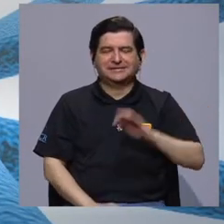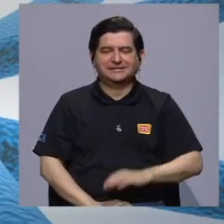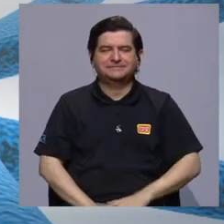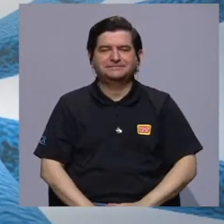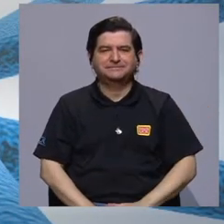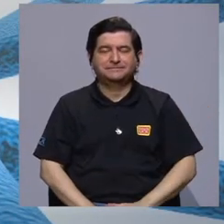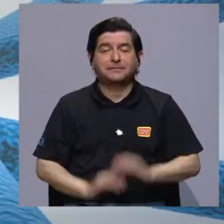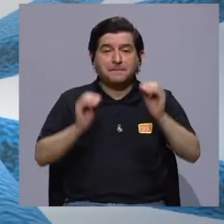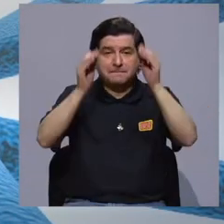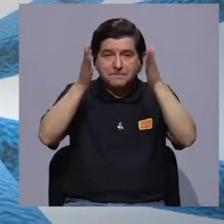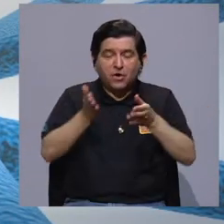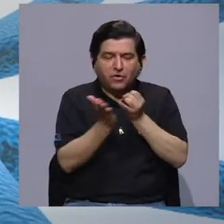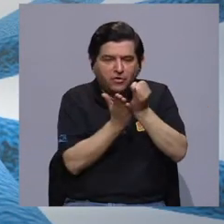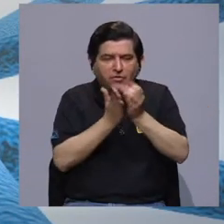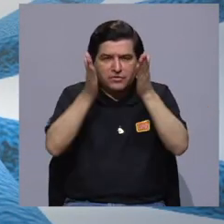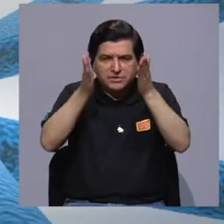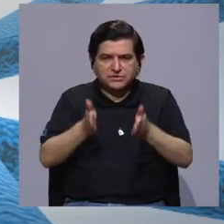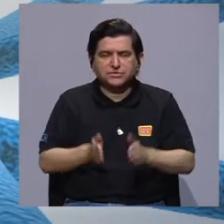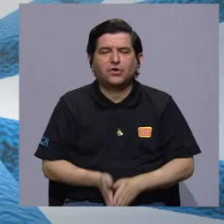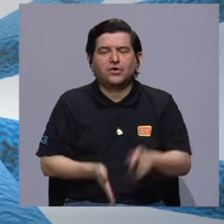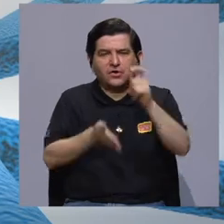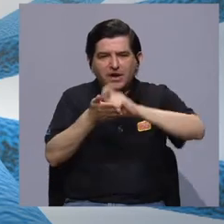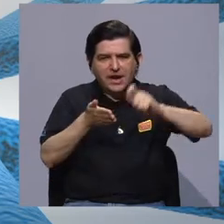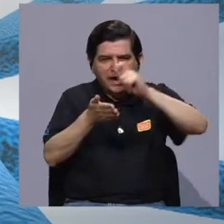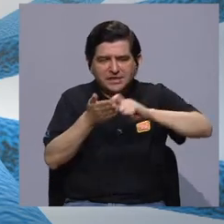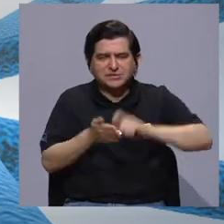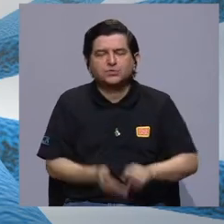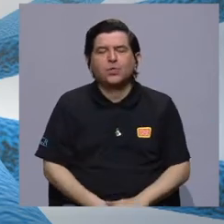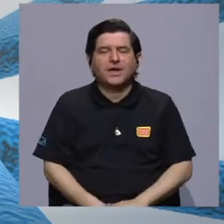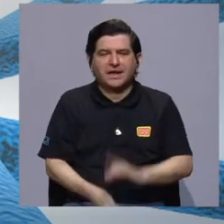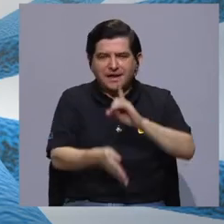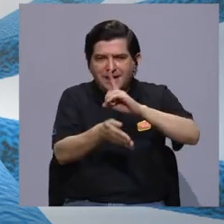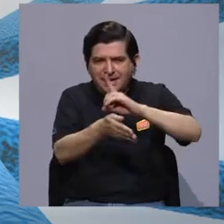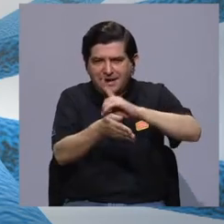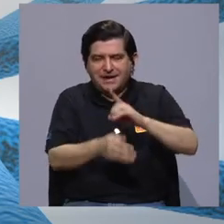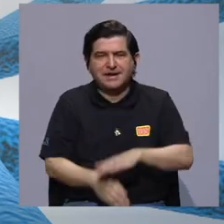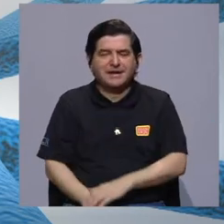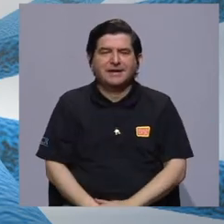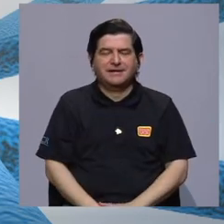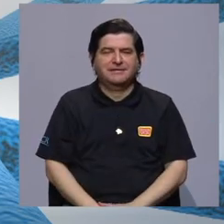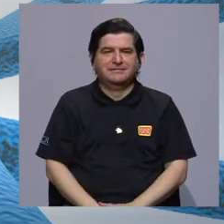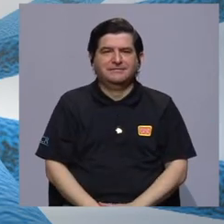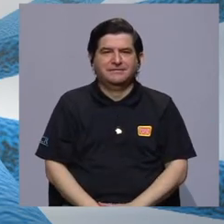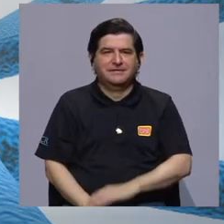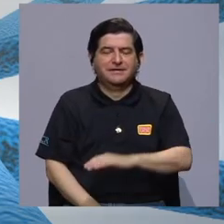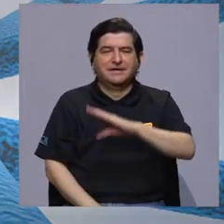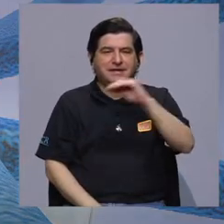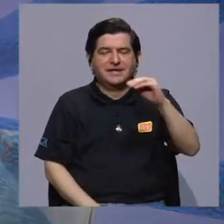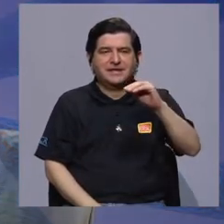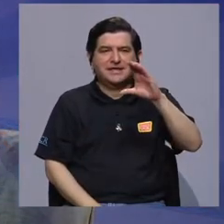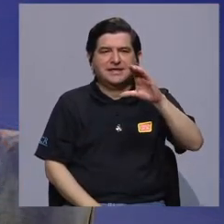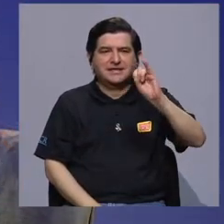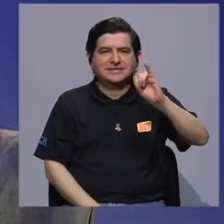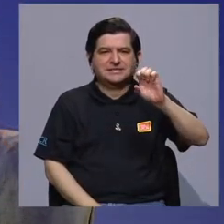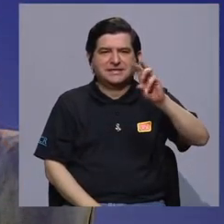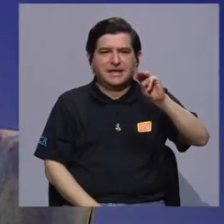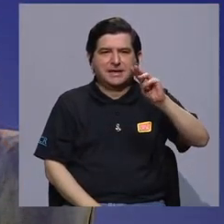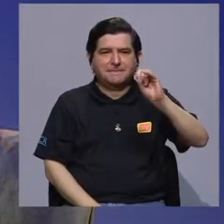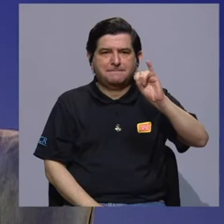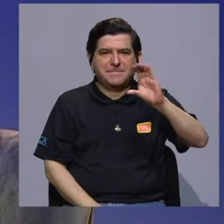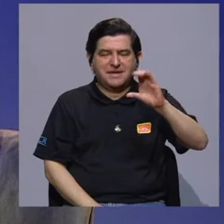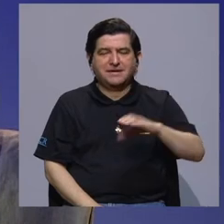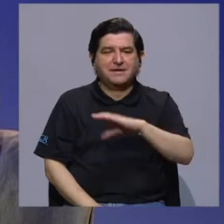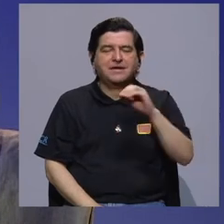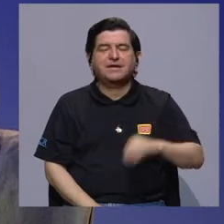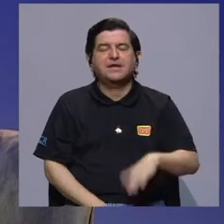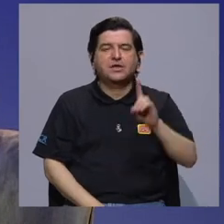Tomás, quien es profesor e investigador de la Escuela de Medicina y el CIEMIC de la Universidad de Costa Rica, y